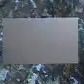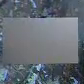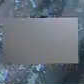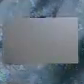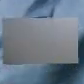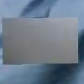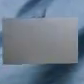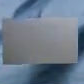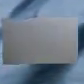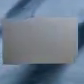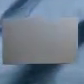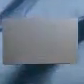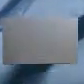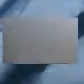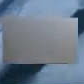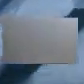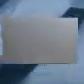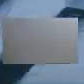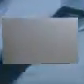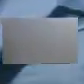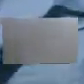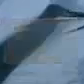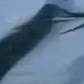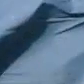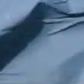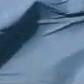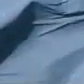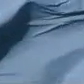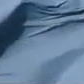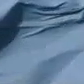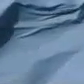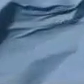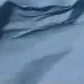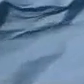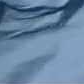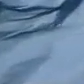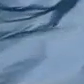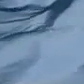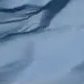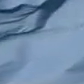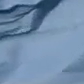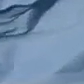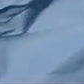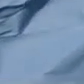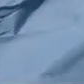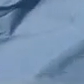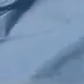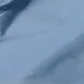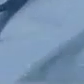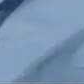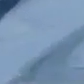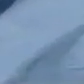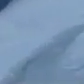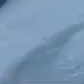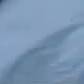Radio Nacional y LS82 Canal 7, la televisión pública, junto a todas las emisoras que integran la cadena nacional de